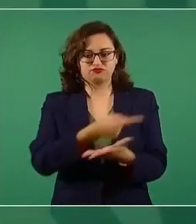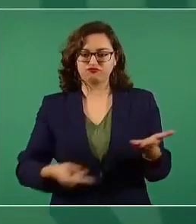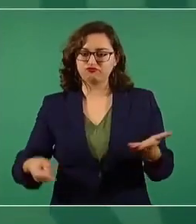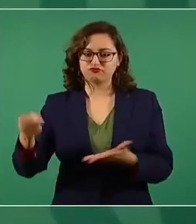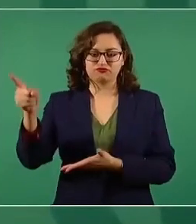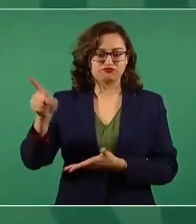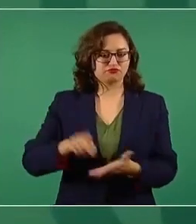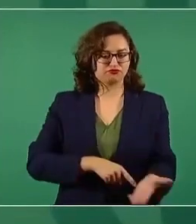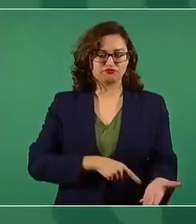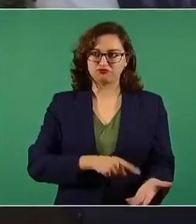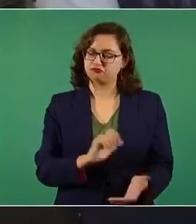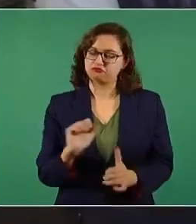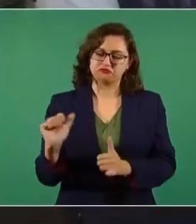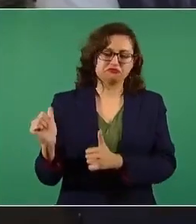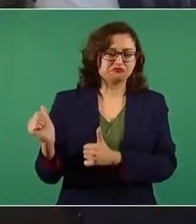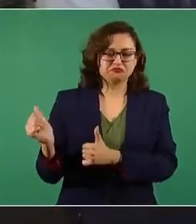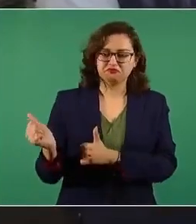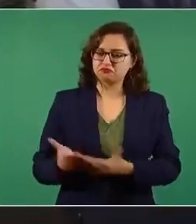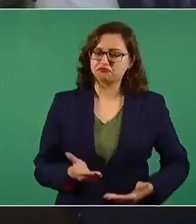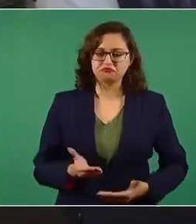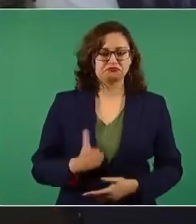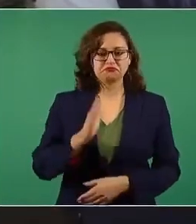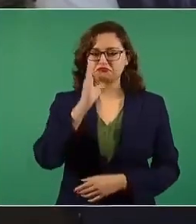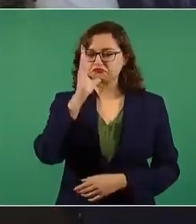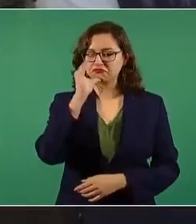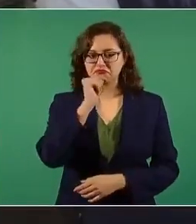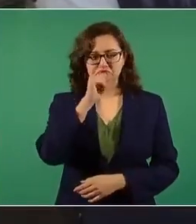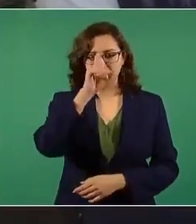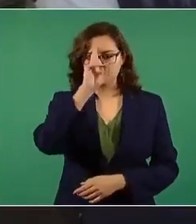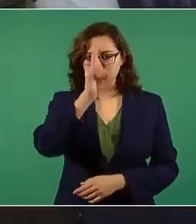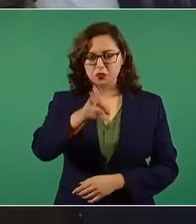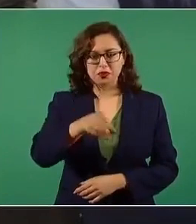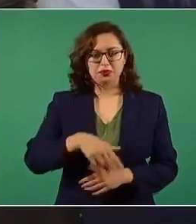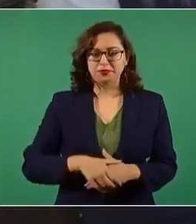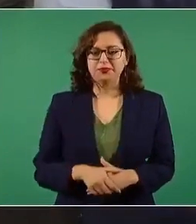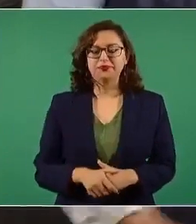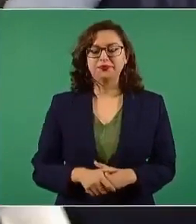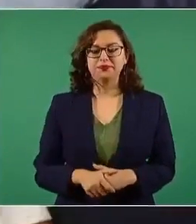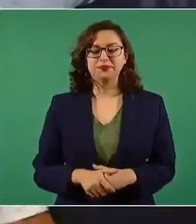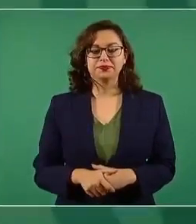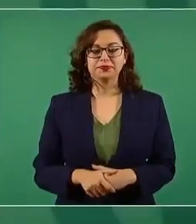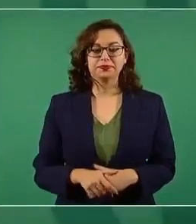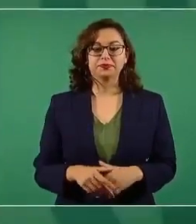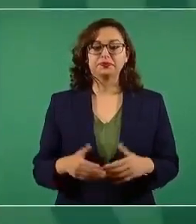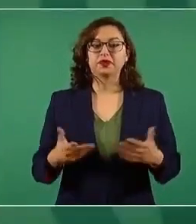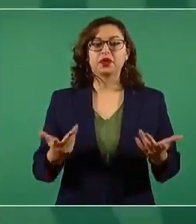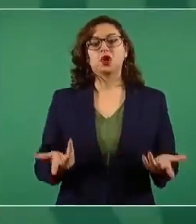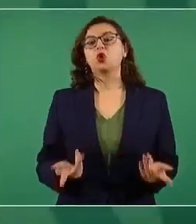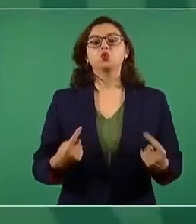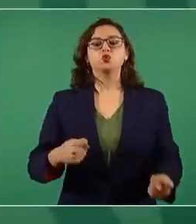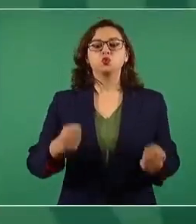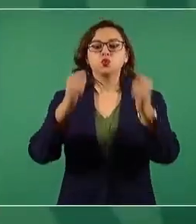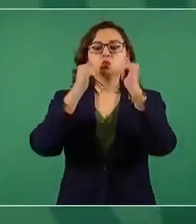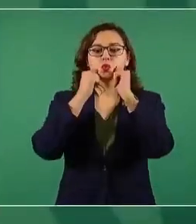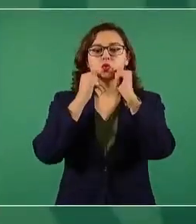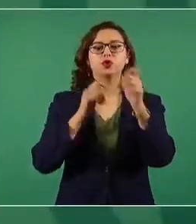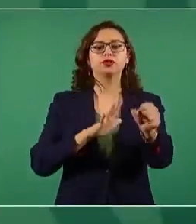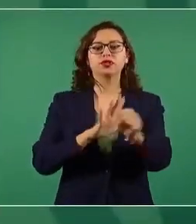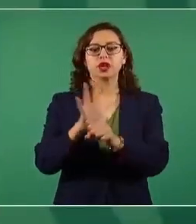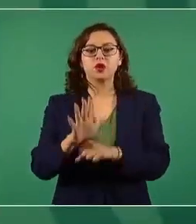la importación de estos aparatos, aun cuando no sean lo mismo,